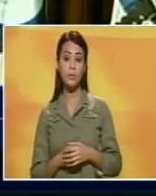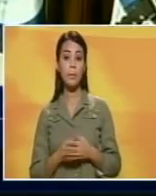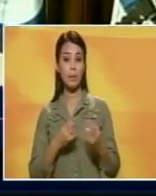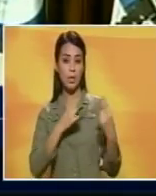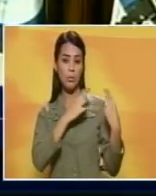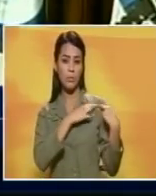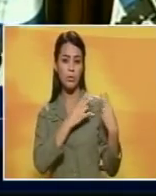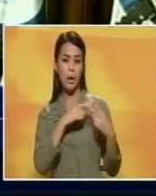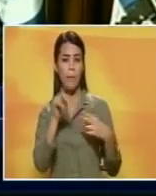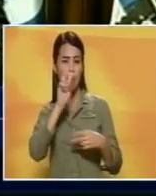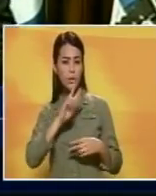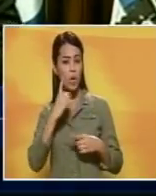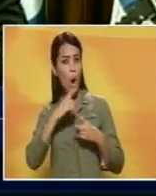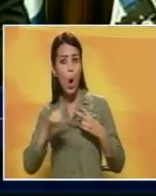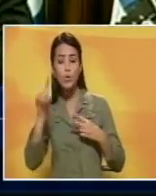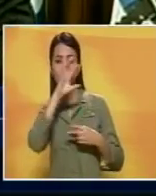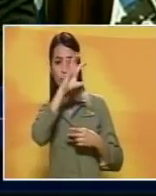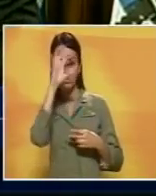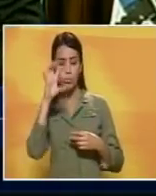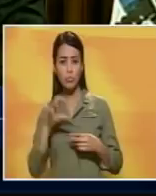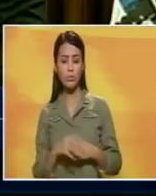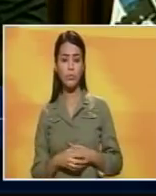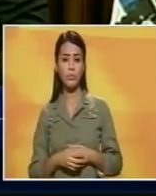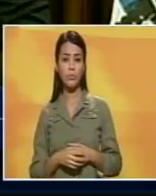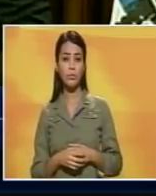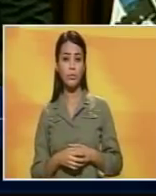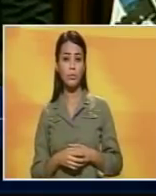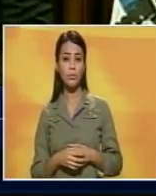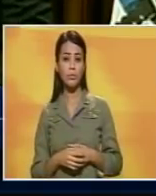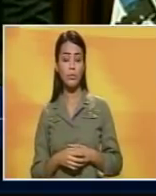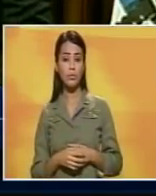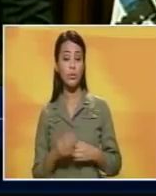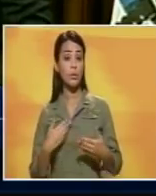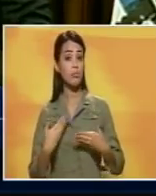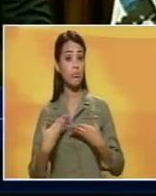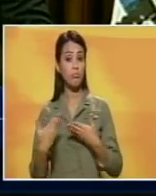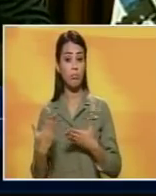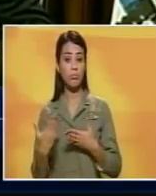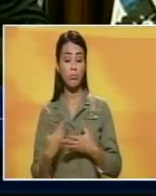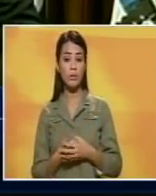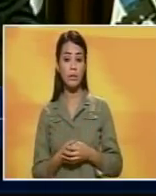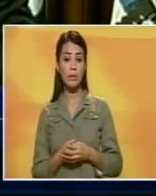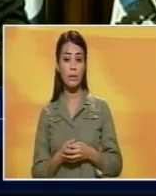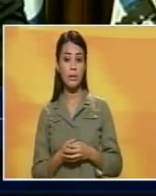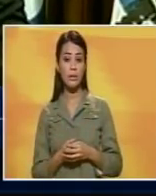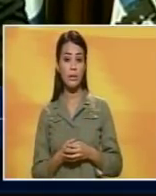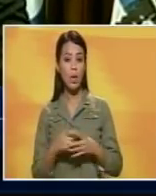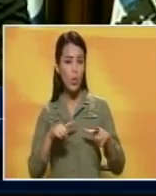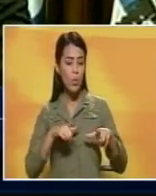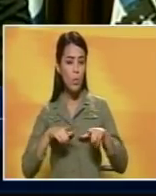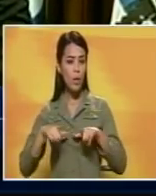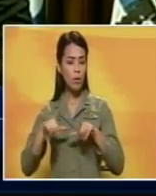Venezuela y en cualquier lugar del mundo, ustedes tienen que despachar desde una sede